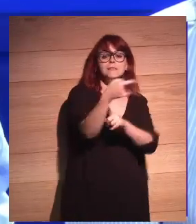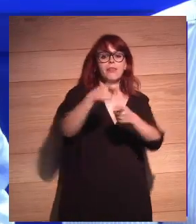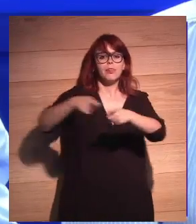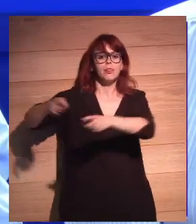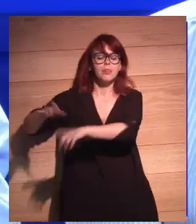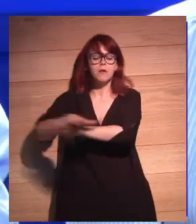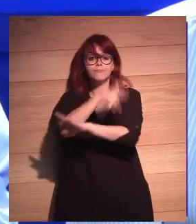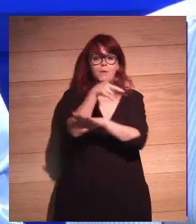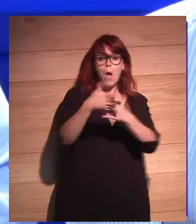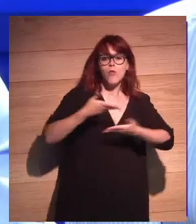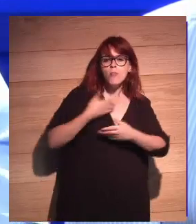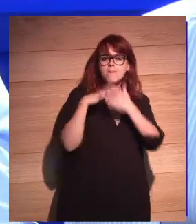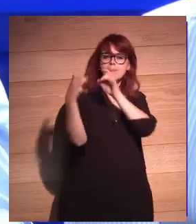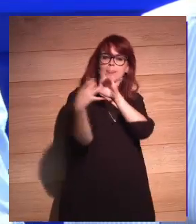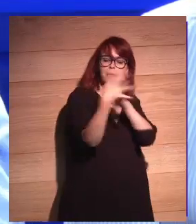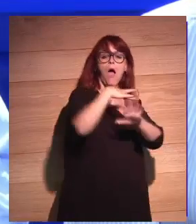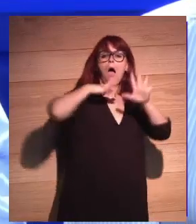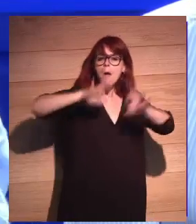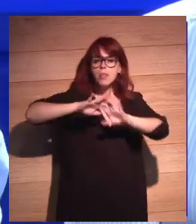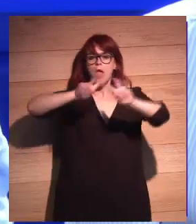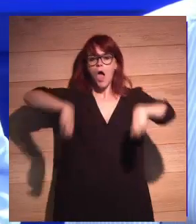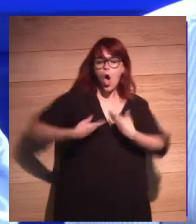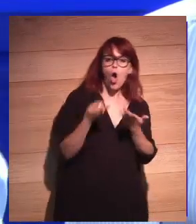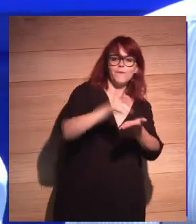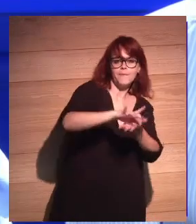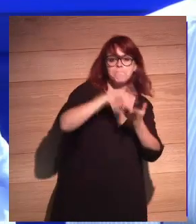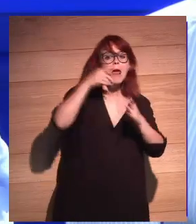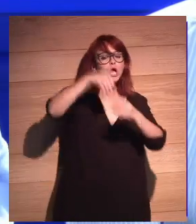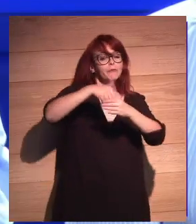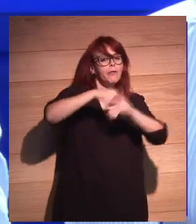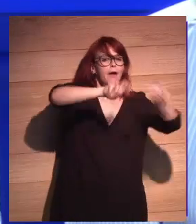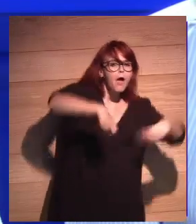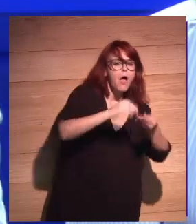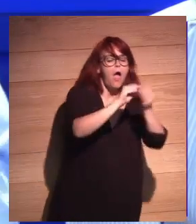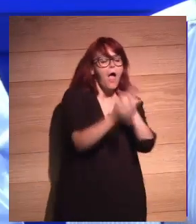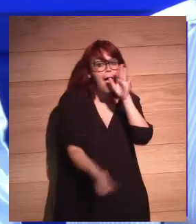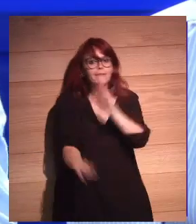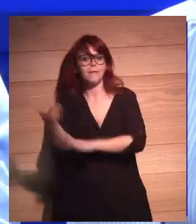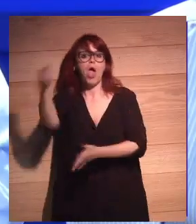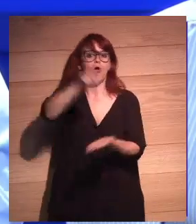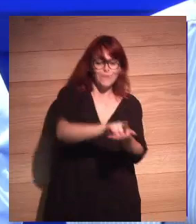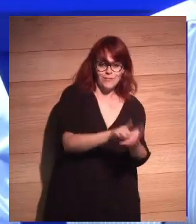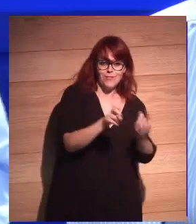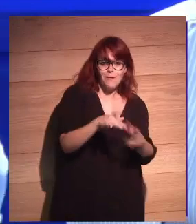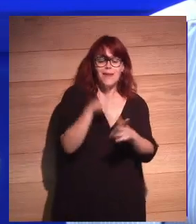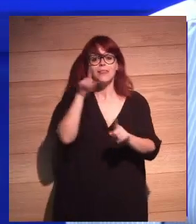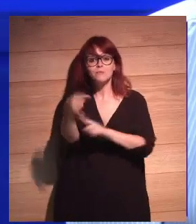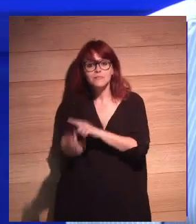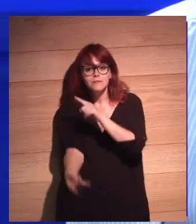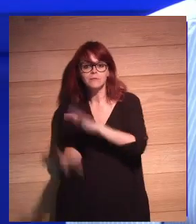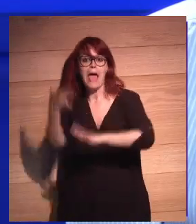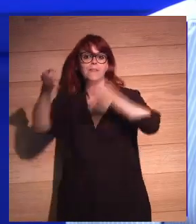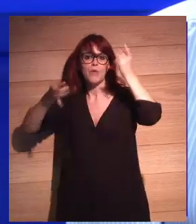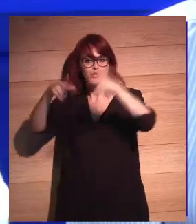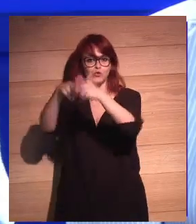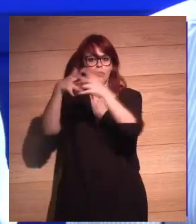Y eso nos ayudaba a volver a mejorar los contenidos y las actividades. Y luego creábamos actividades sociales. Supongo que esto suena